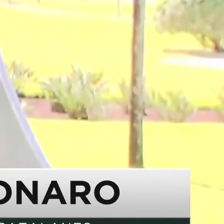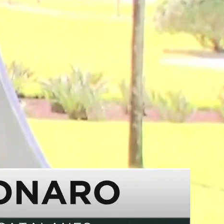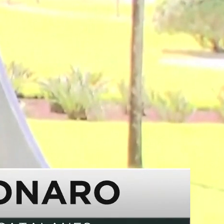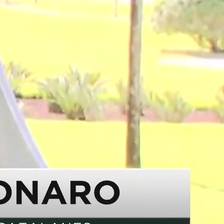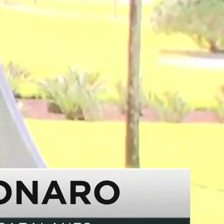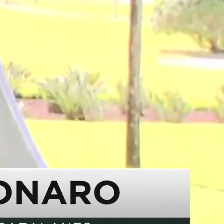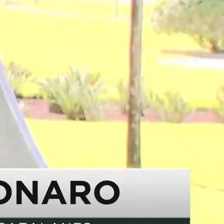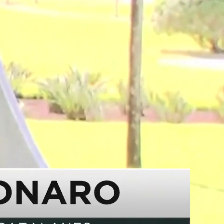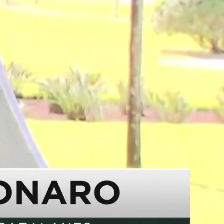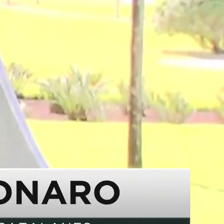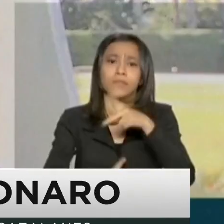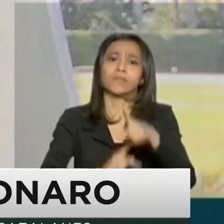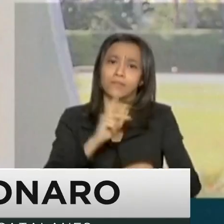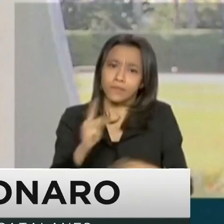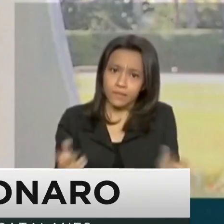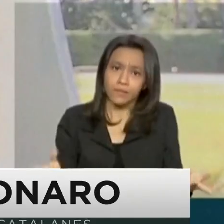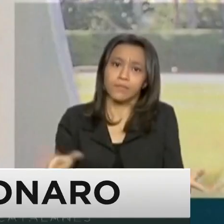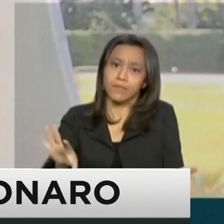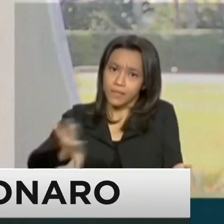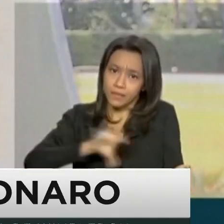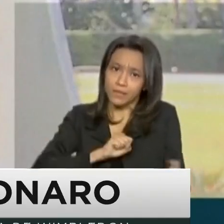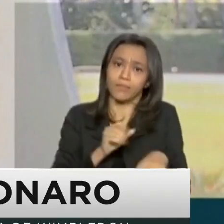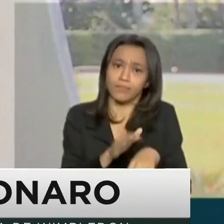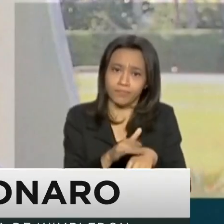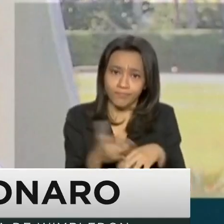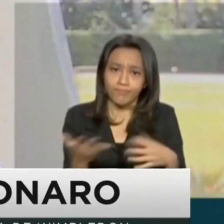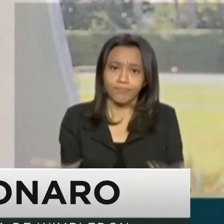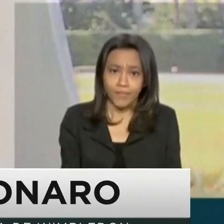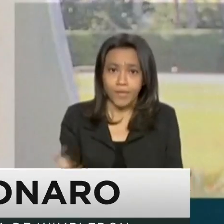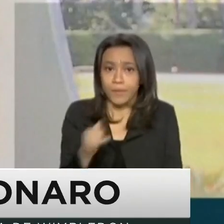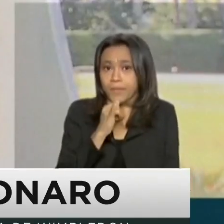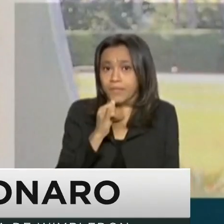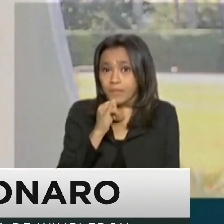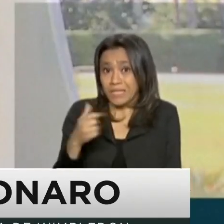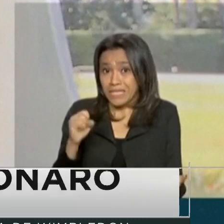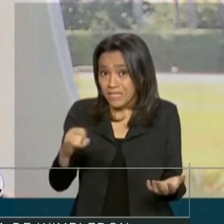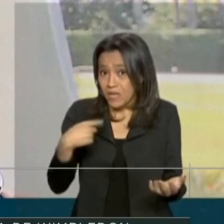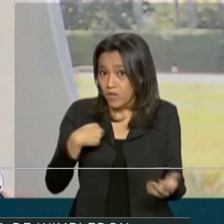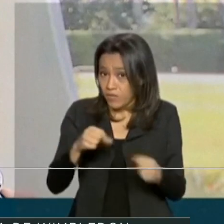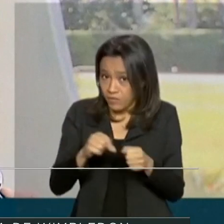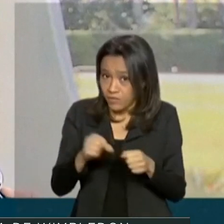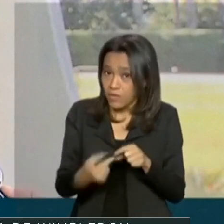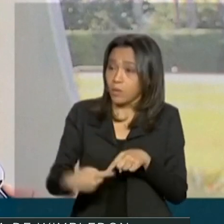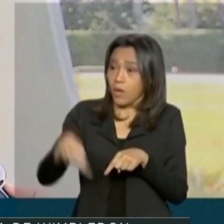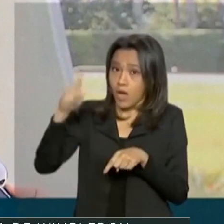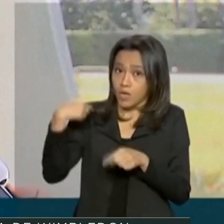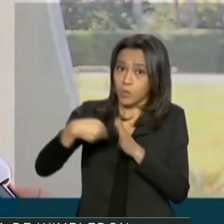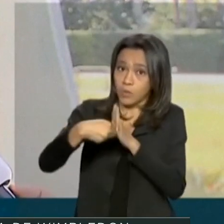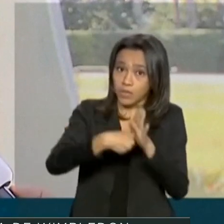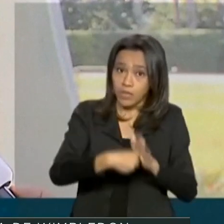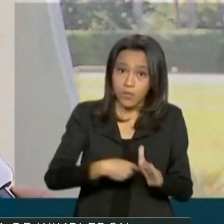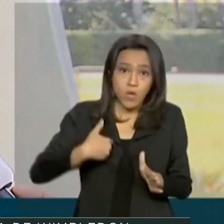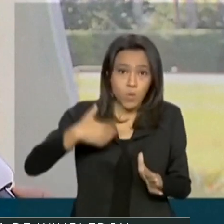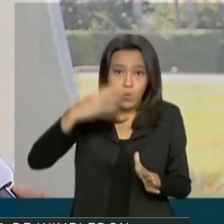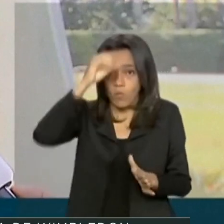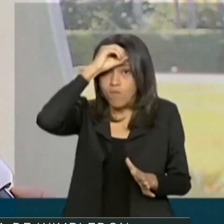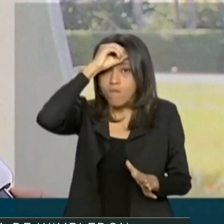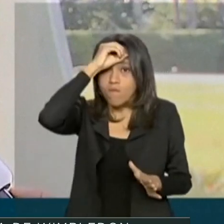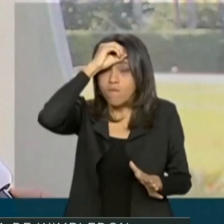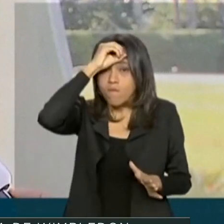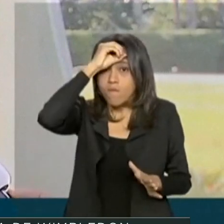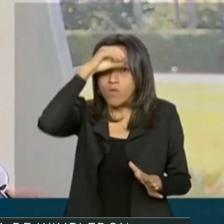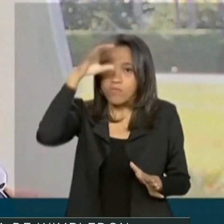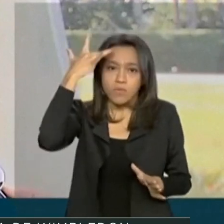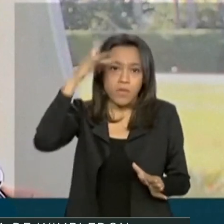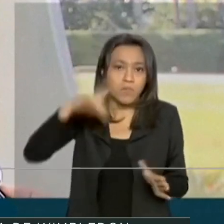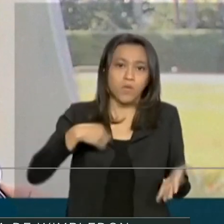periodistas. No sabería, ¿no? Si no me hubiese hecho el test, no sabría que soy positivo, y sí, salí positivo,